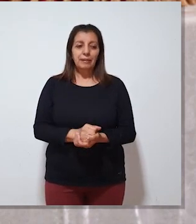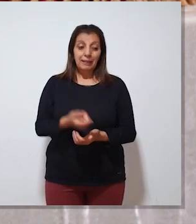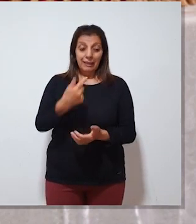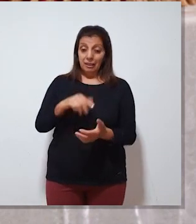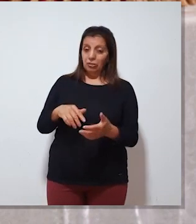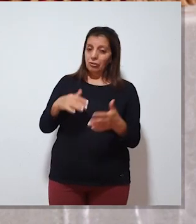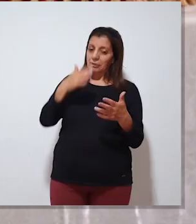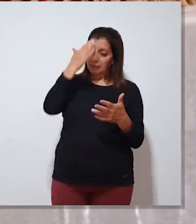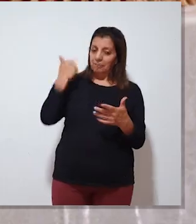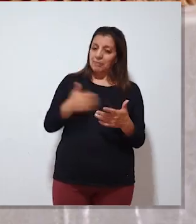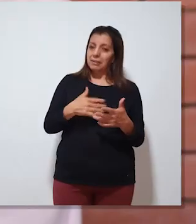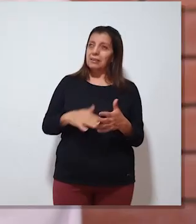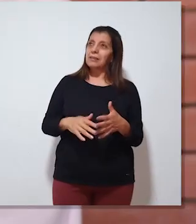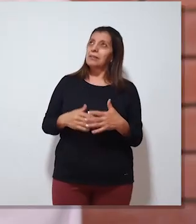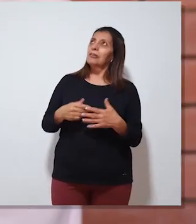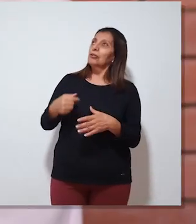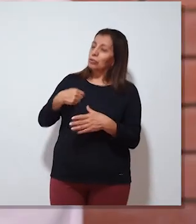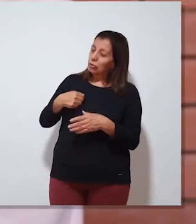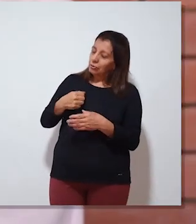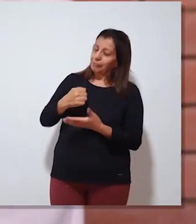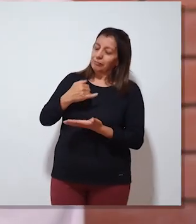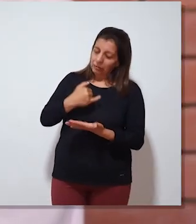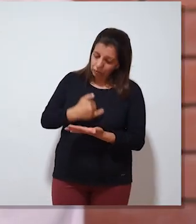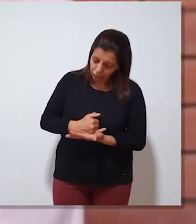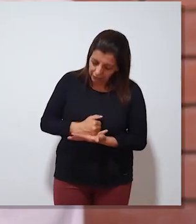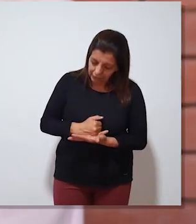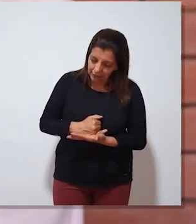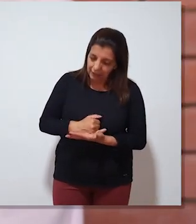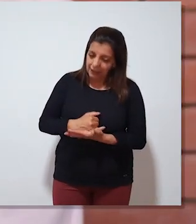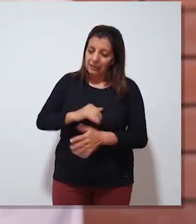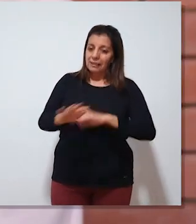tu palabra. Y el ángel se alejó.